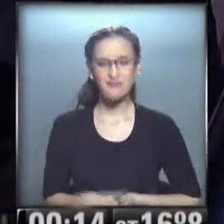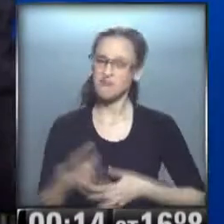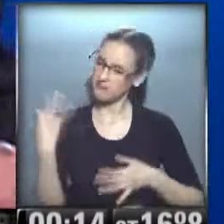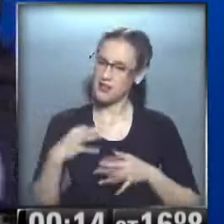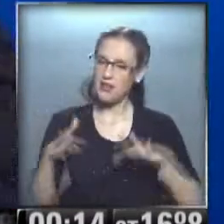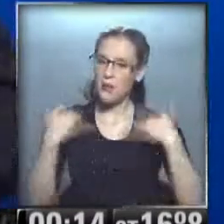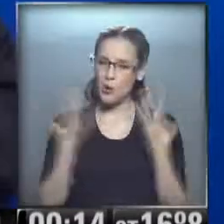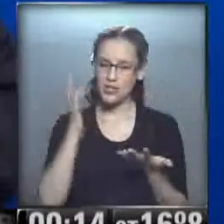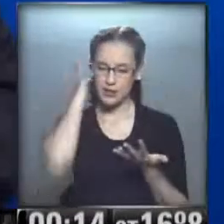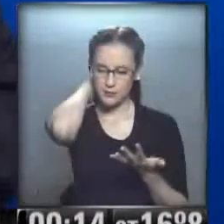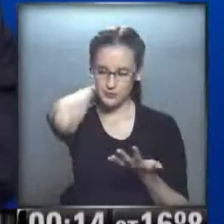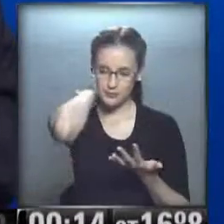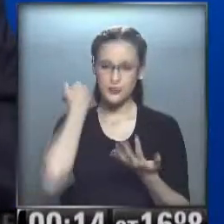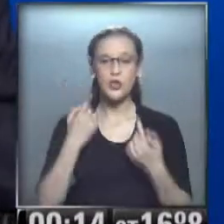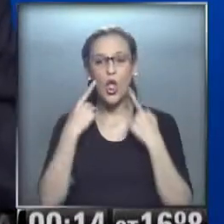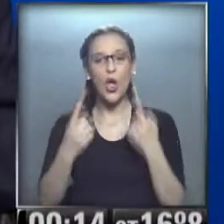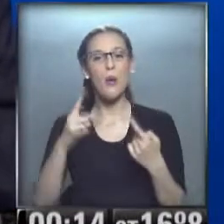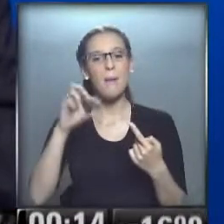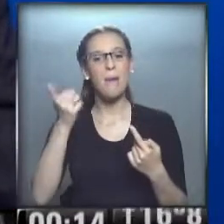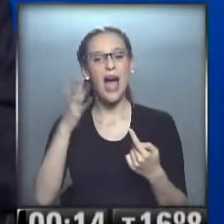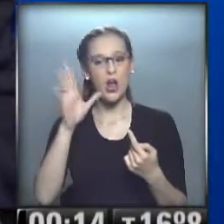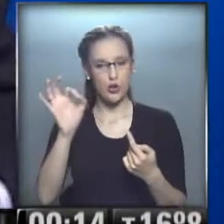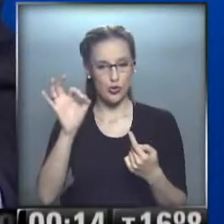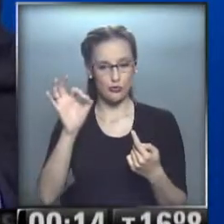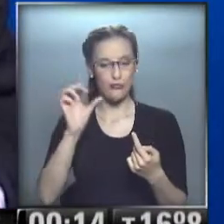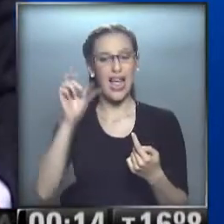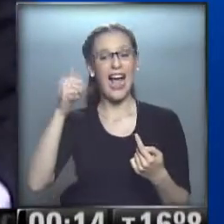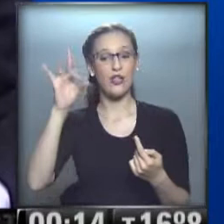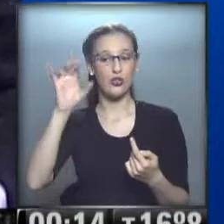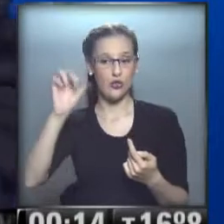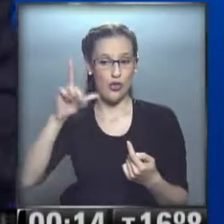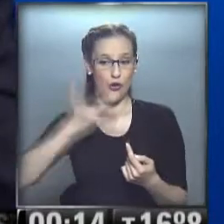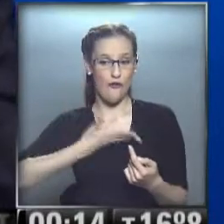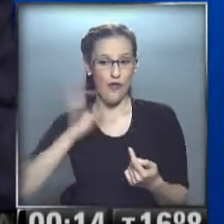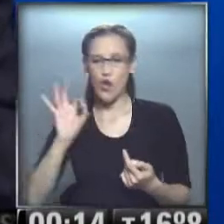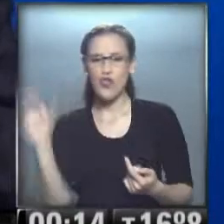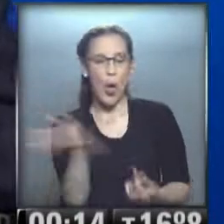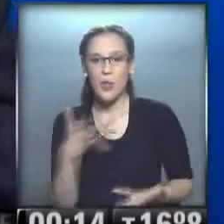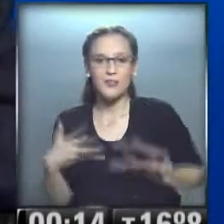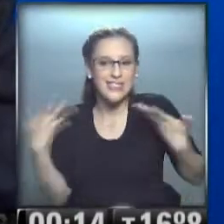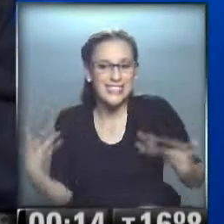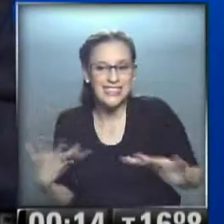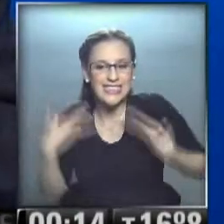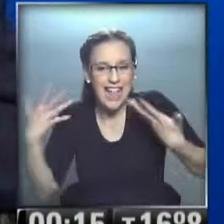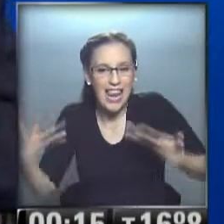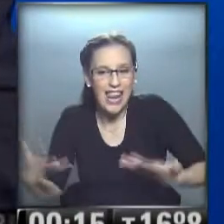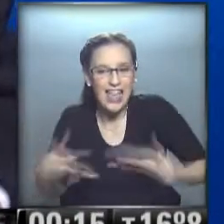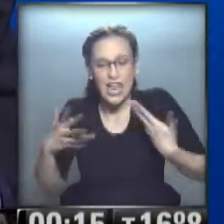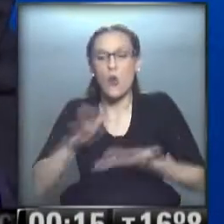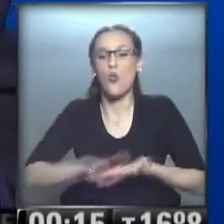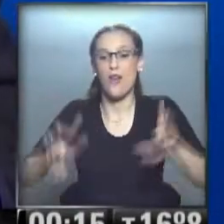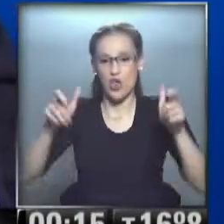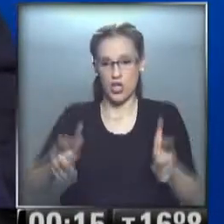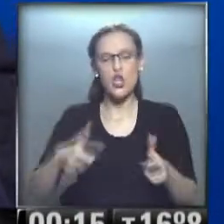aprovechar. Vamos todos a ver al Palo. Entonces, con total alegría y con este nuevo disco, a comprar también el disco de